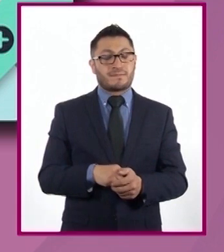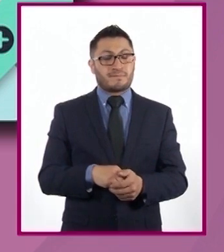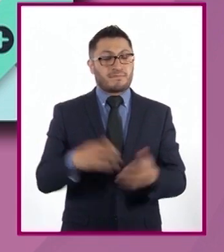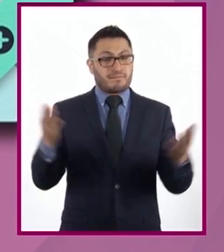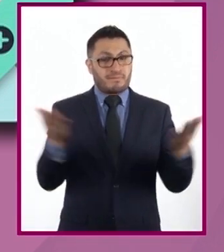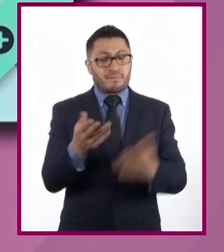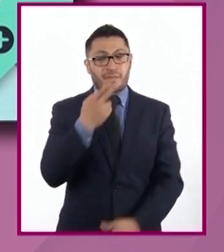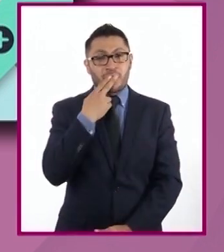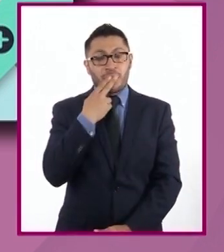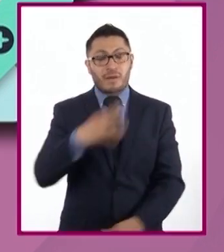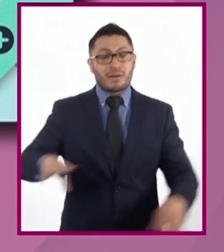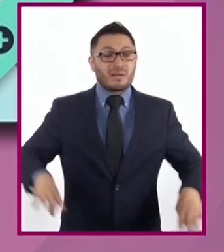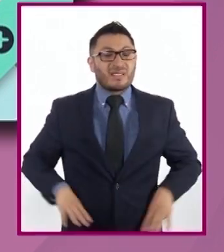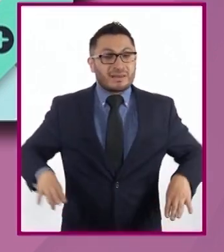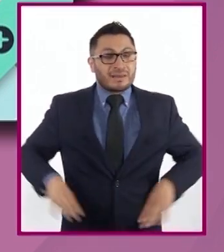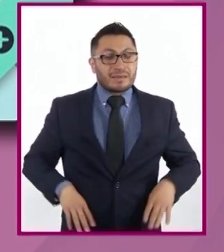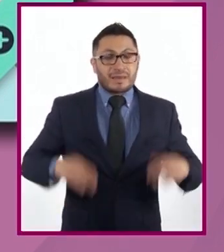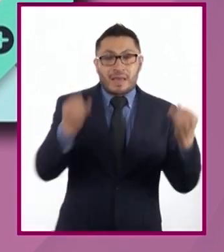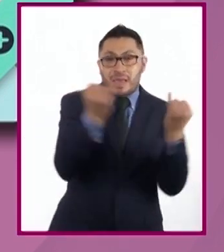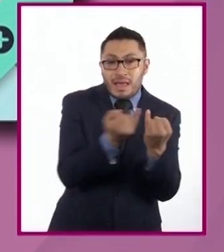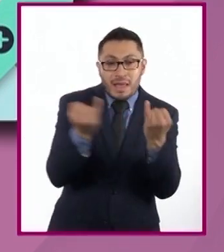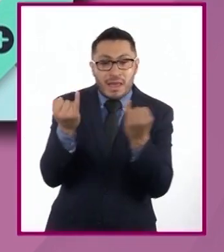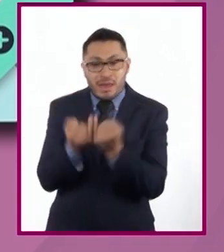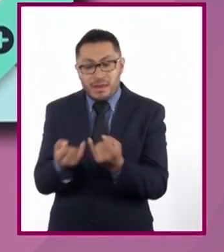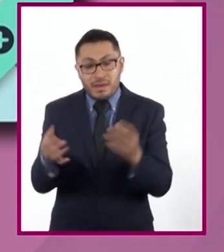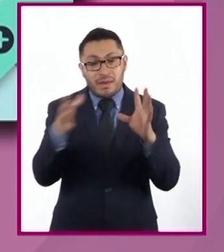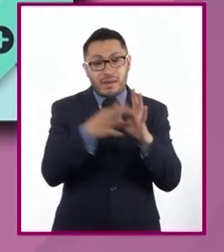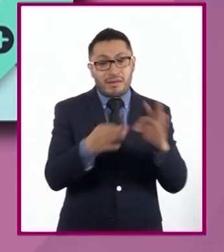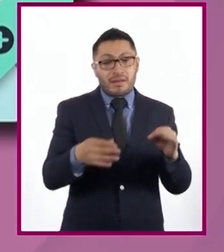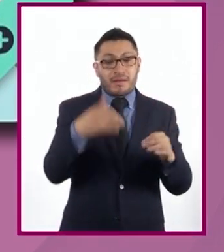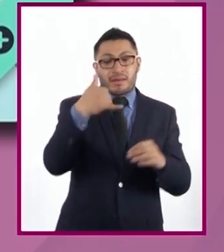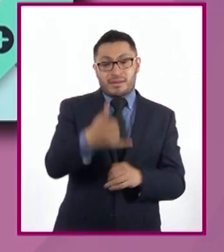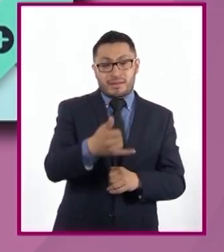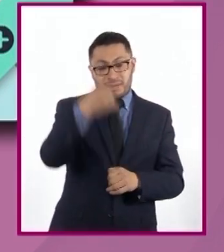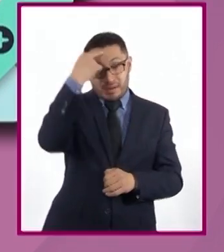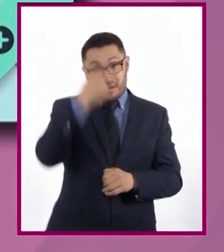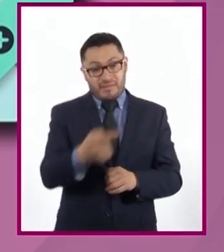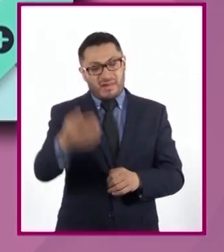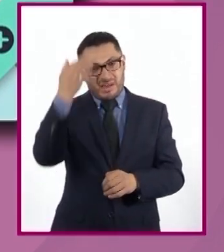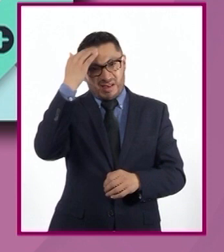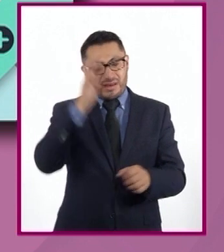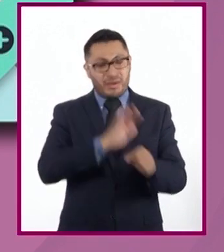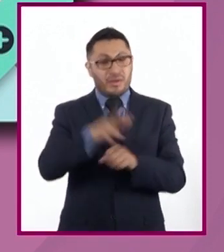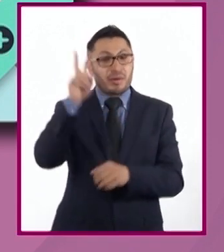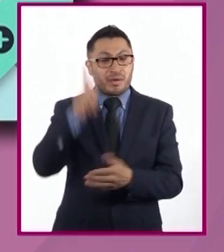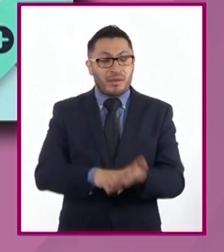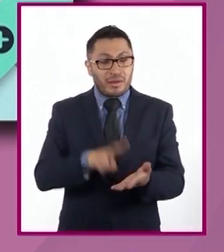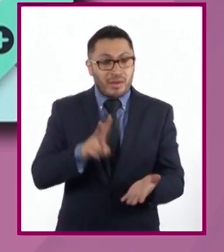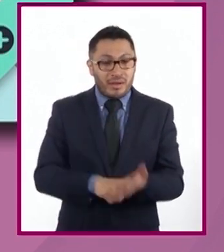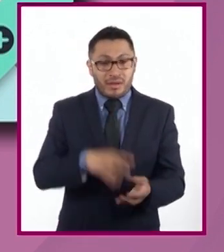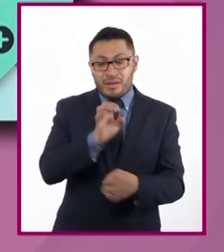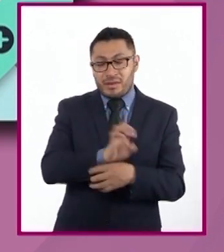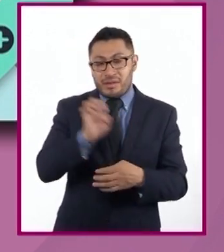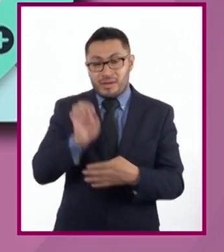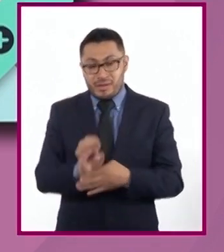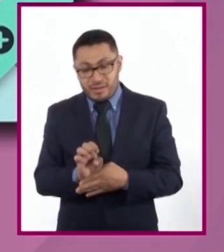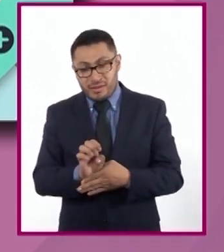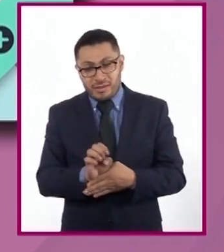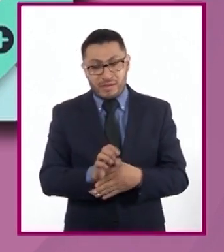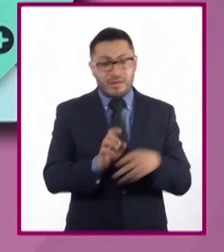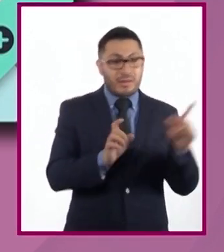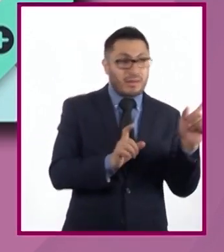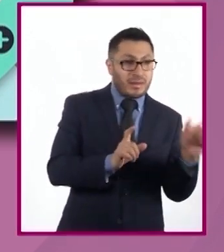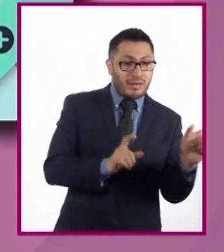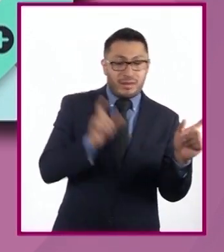Haciendo uso de las propiedades de la igualdad, despejamos y para conocer su valor. Así que dividimos ambos miembros de la